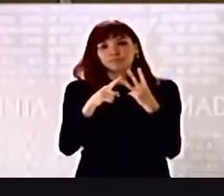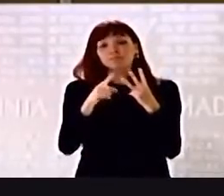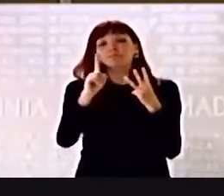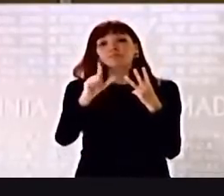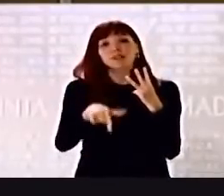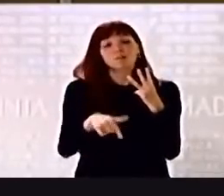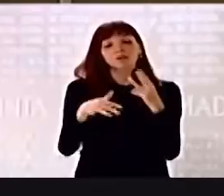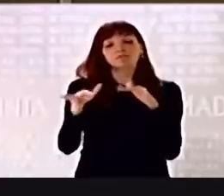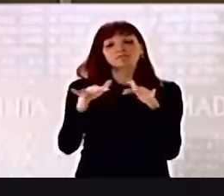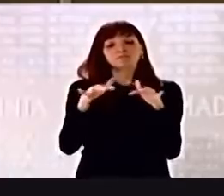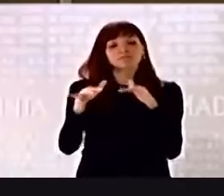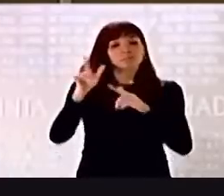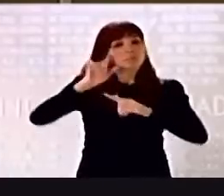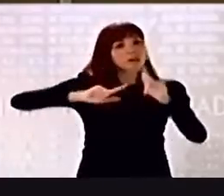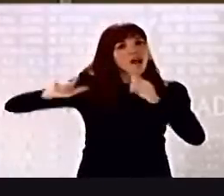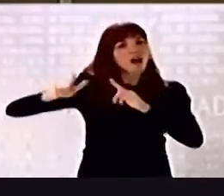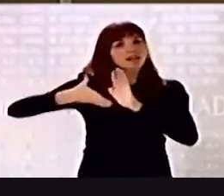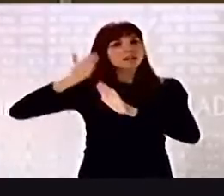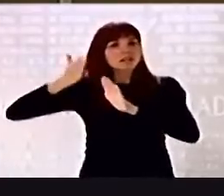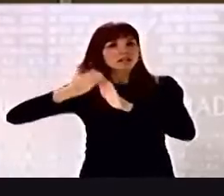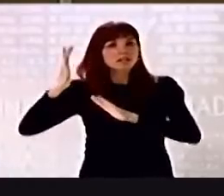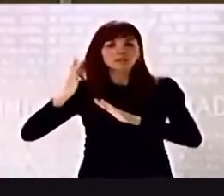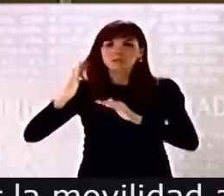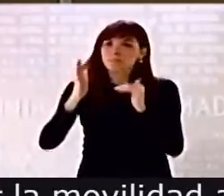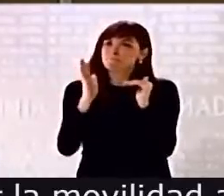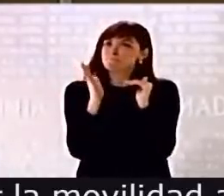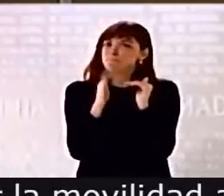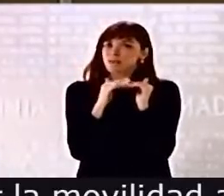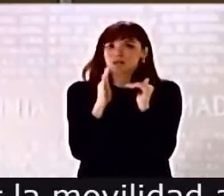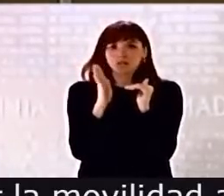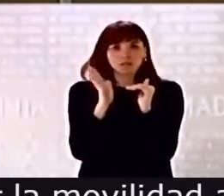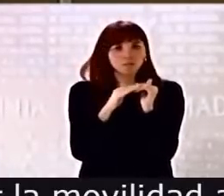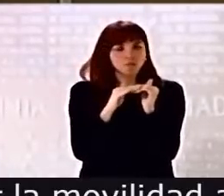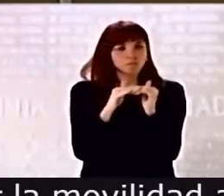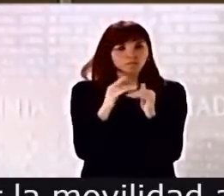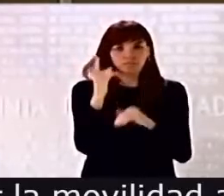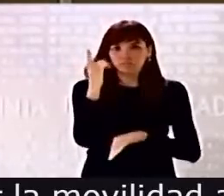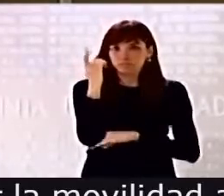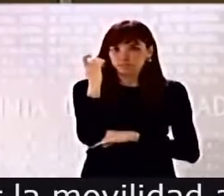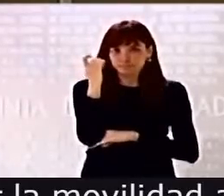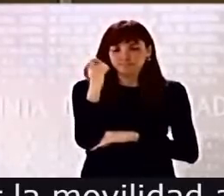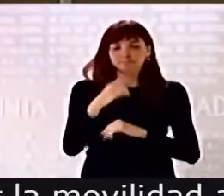reducir la movilidad a lo mínimo indispensable